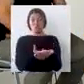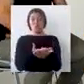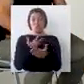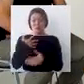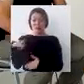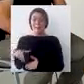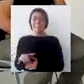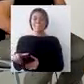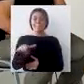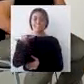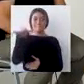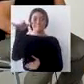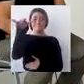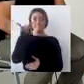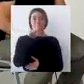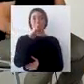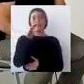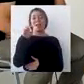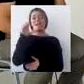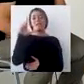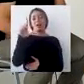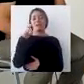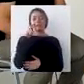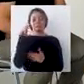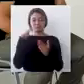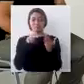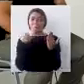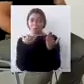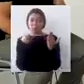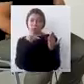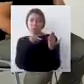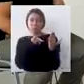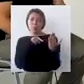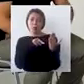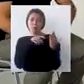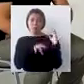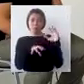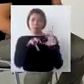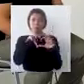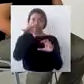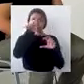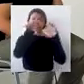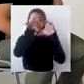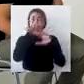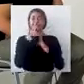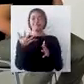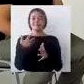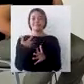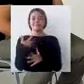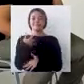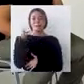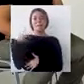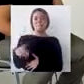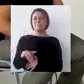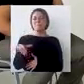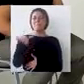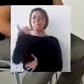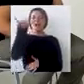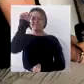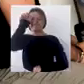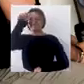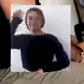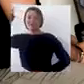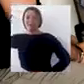héroe, está contenido acá, en una ficha sencilla. La estructura del viaje del héroe, cómo se crea ese personaje, cuáles